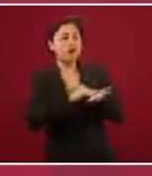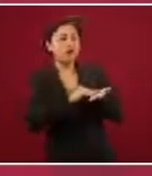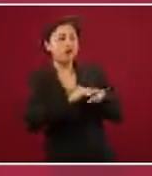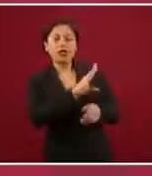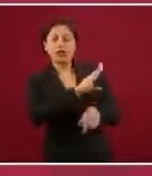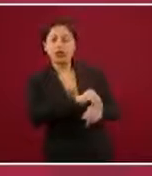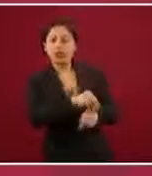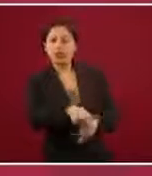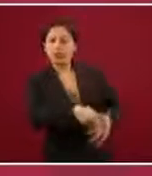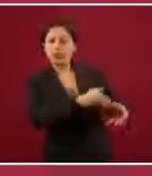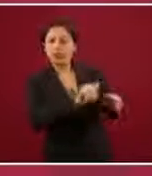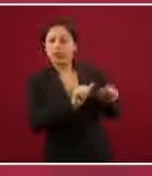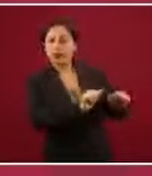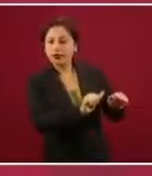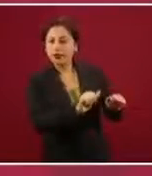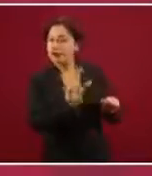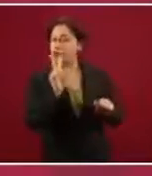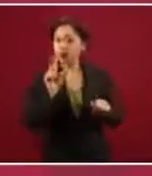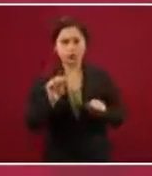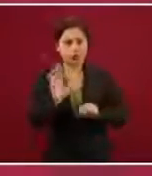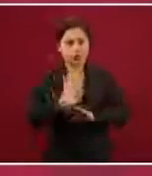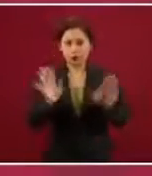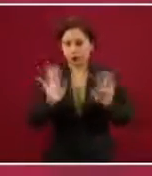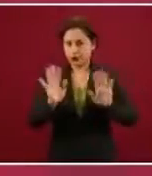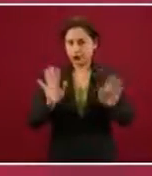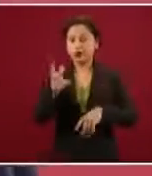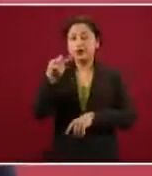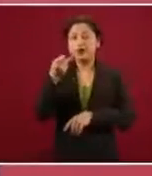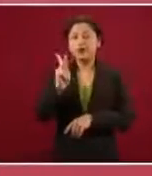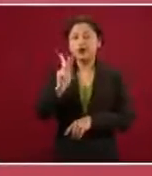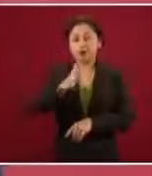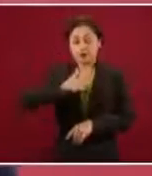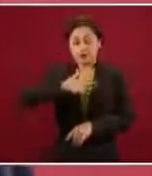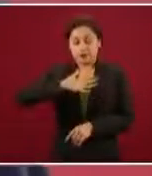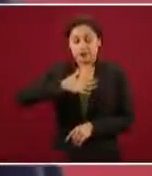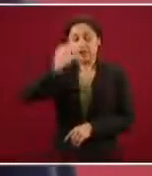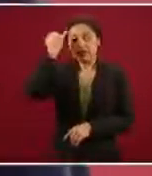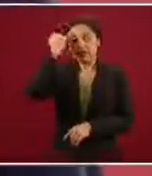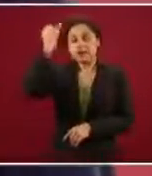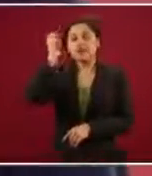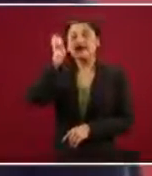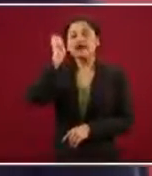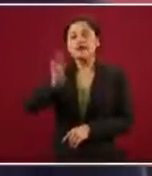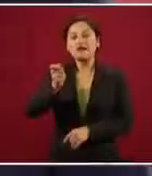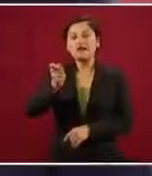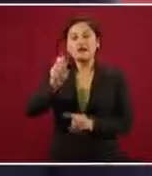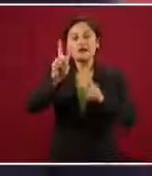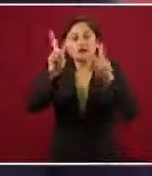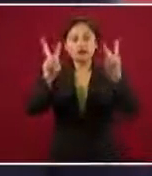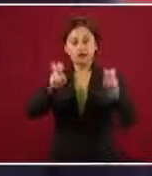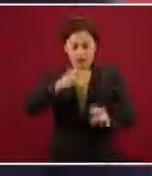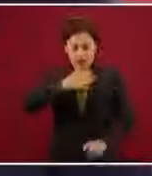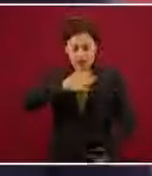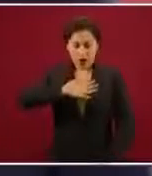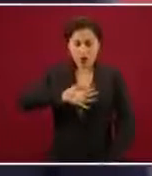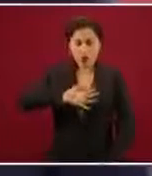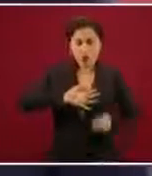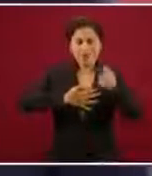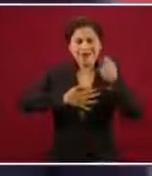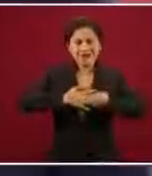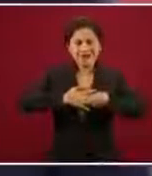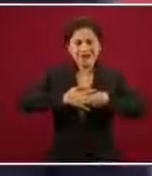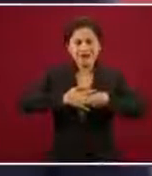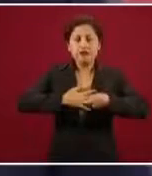la justicia no solo es castigar, la justicia es